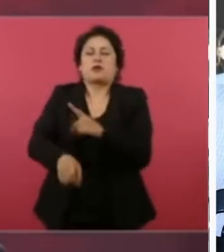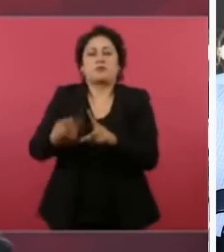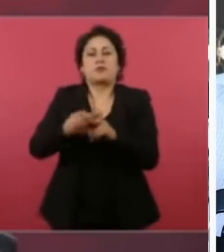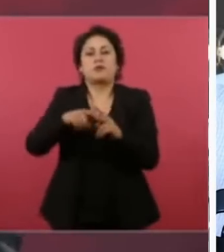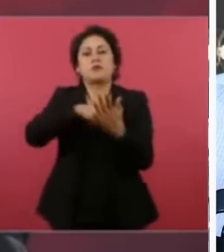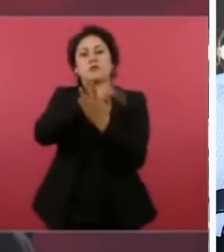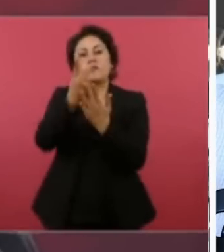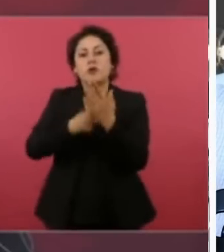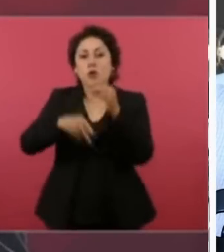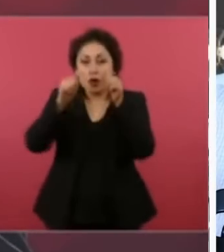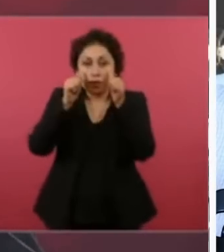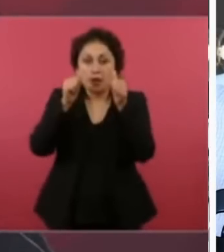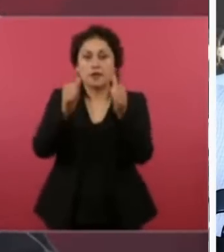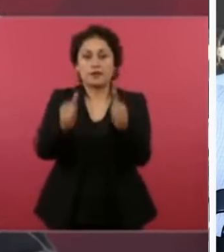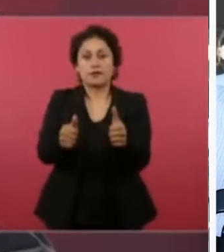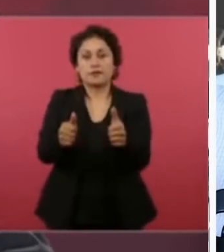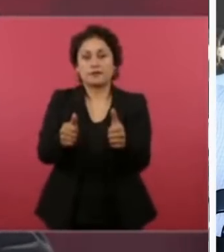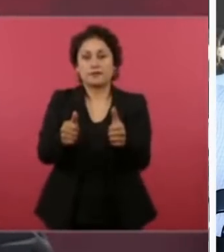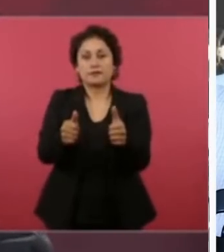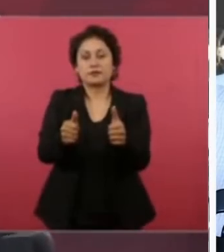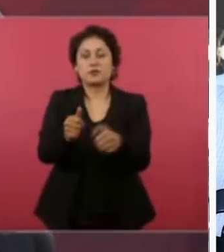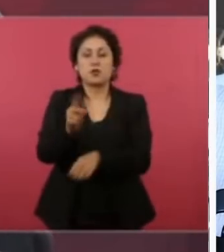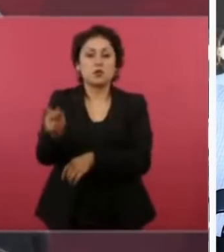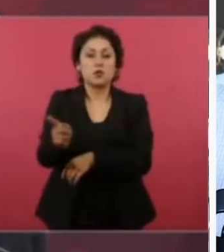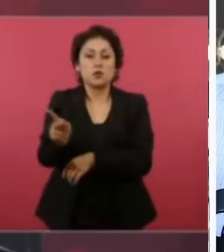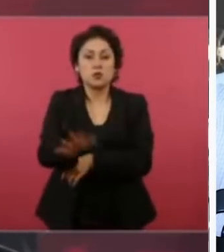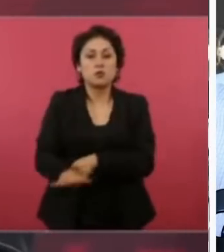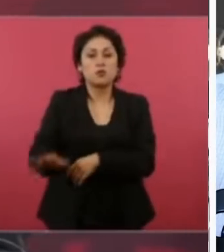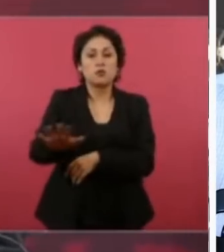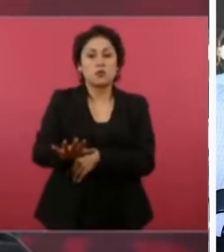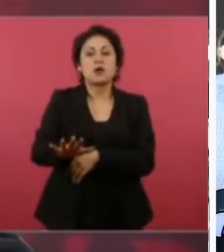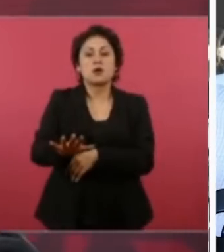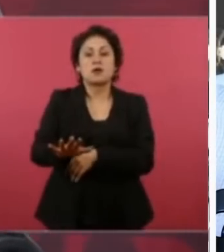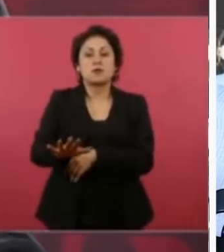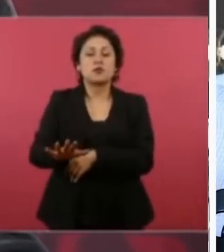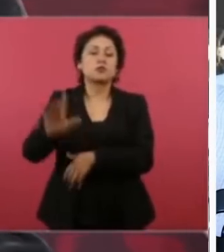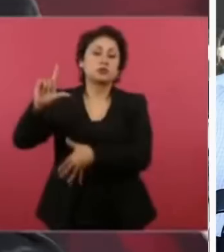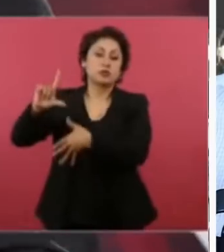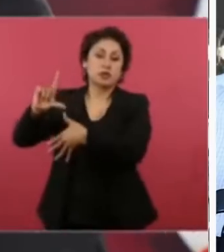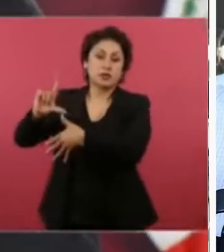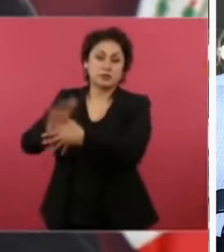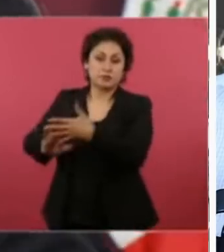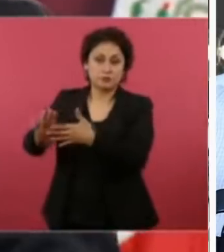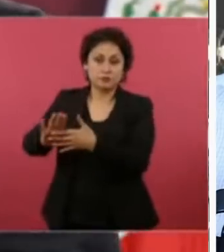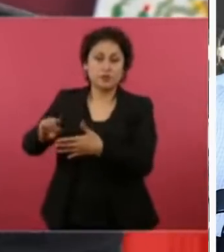atención a pueblos de países centroamericanos